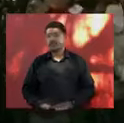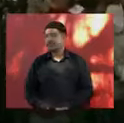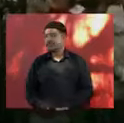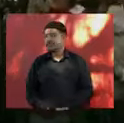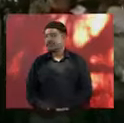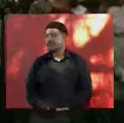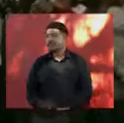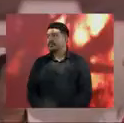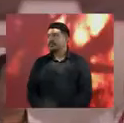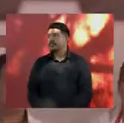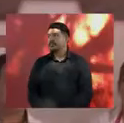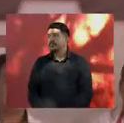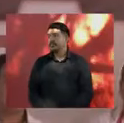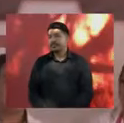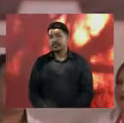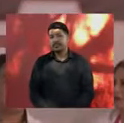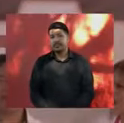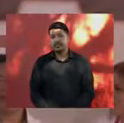Pero